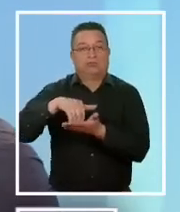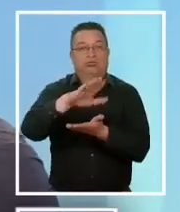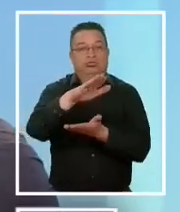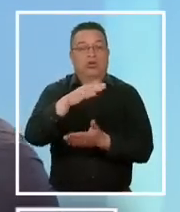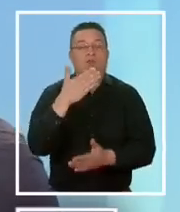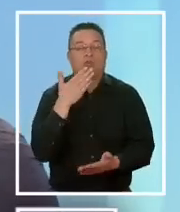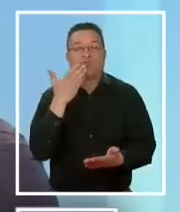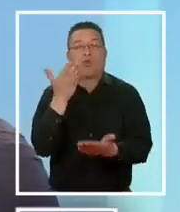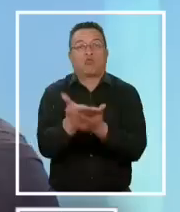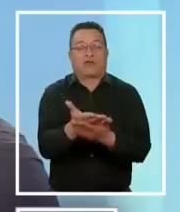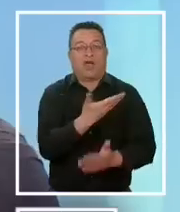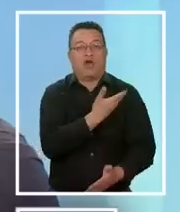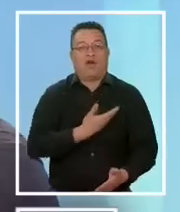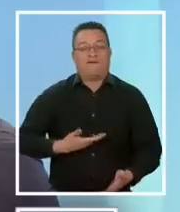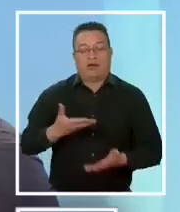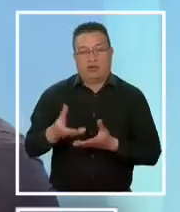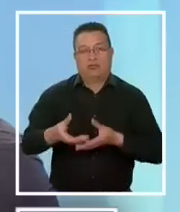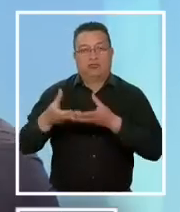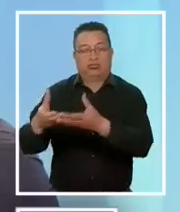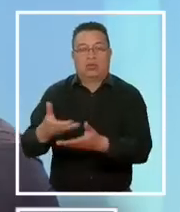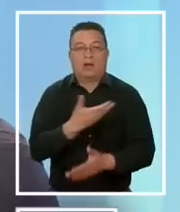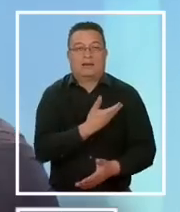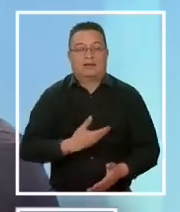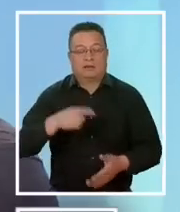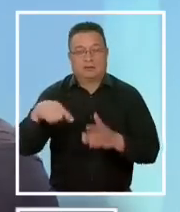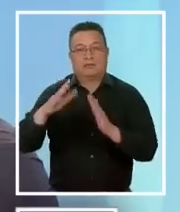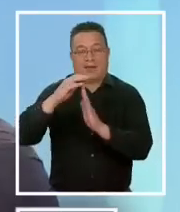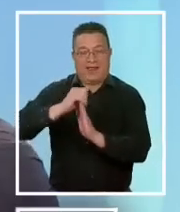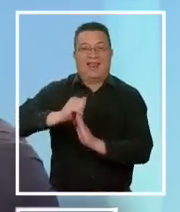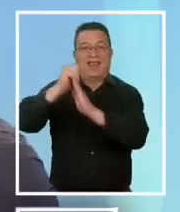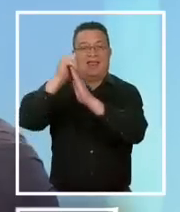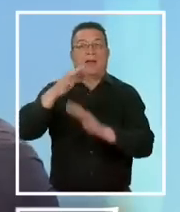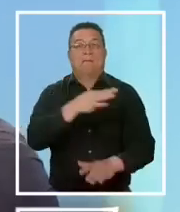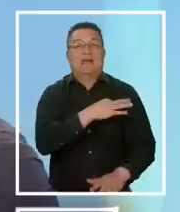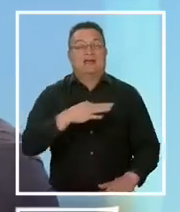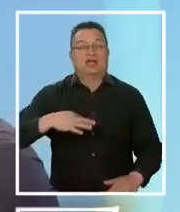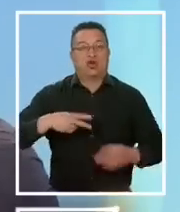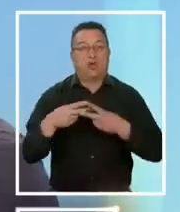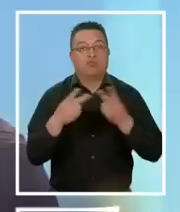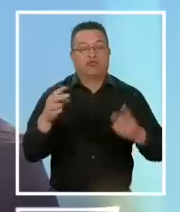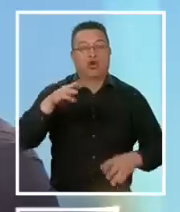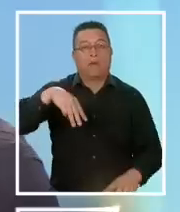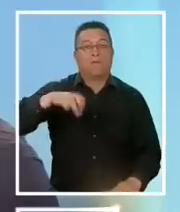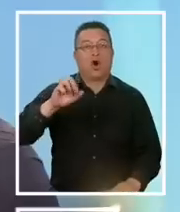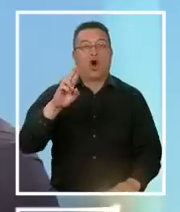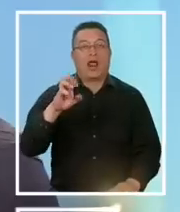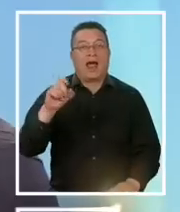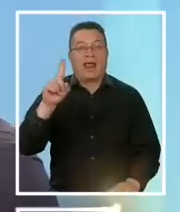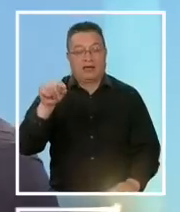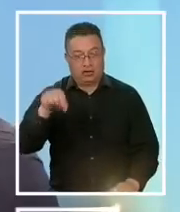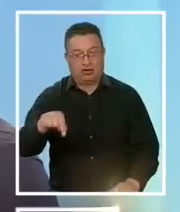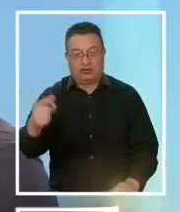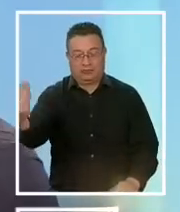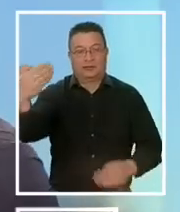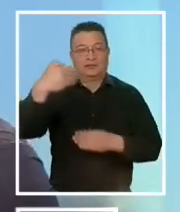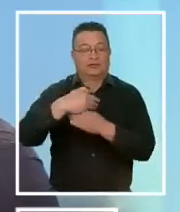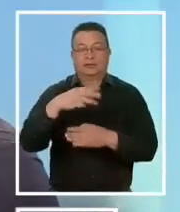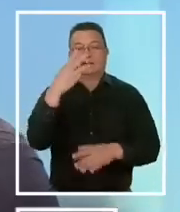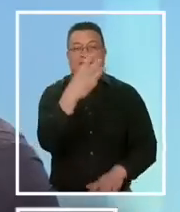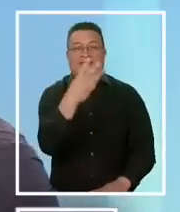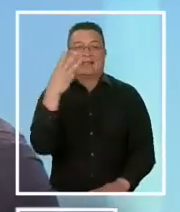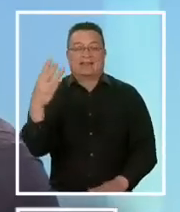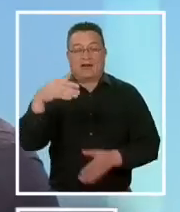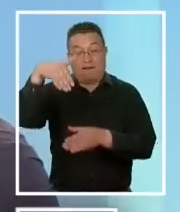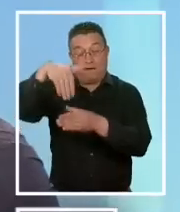propuesta del gobierno una propuesta presidencial para liderar el Ministerio Público José Morales que está con nosotros hoy día no logró los